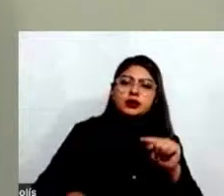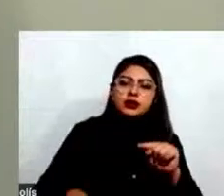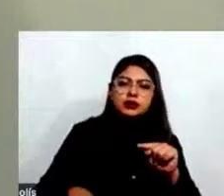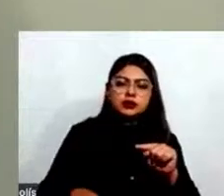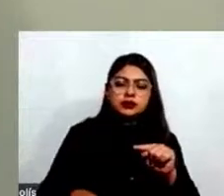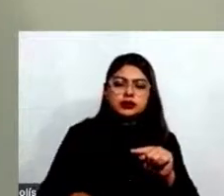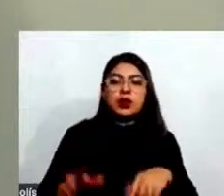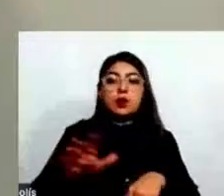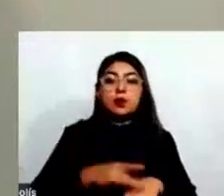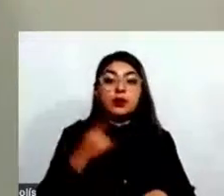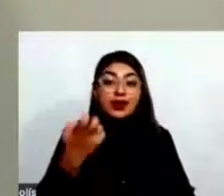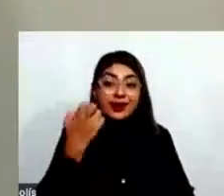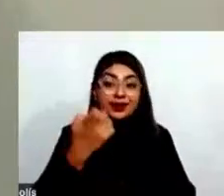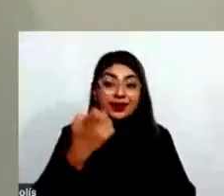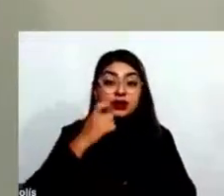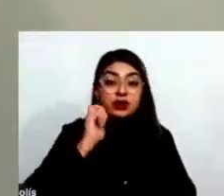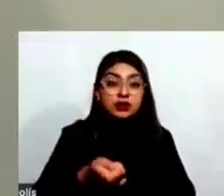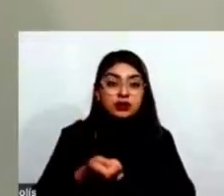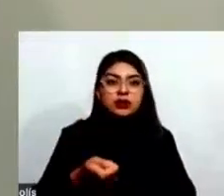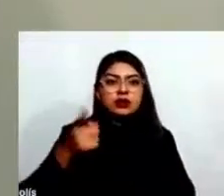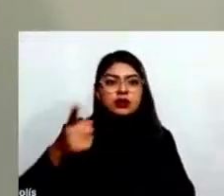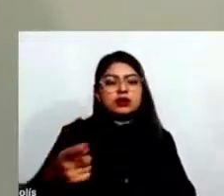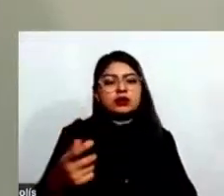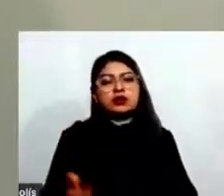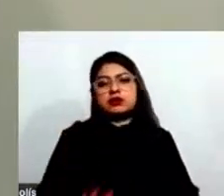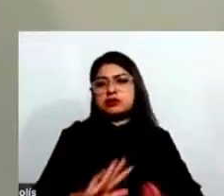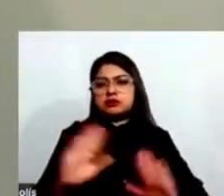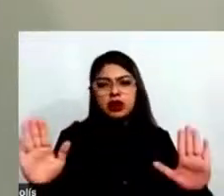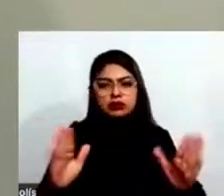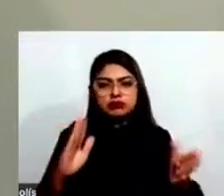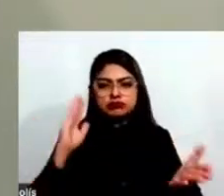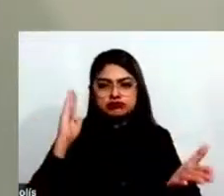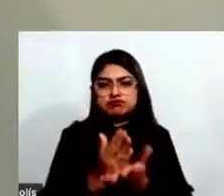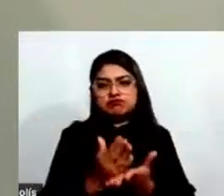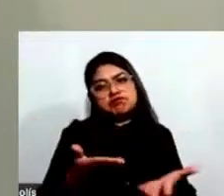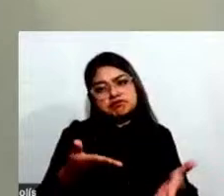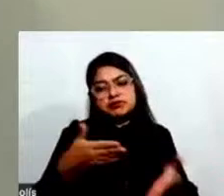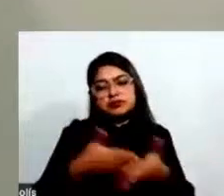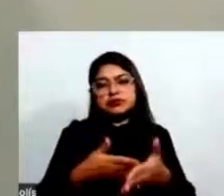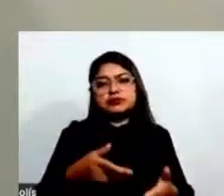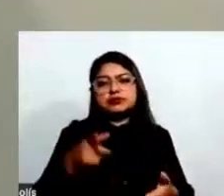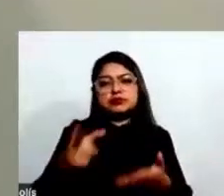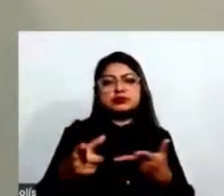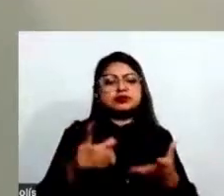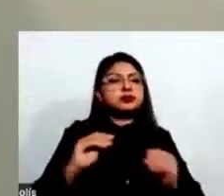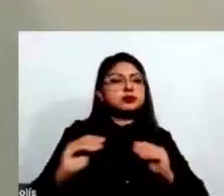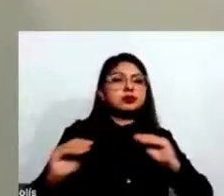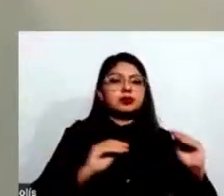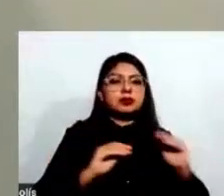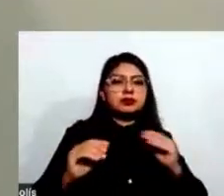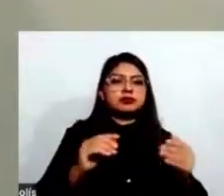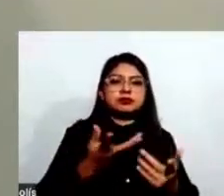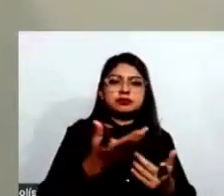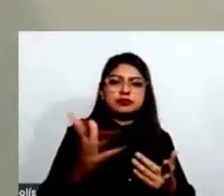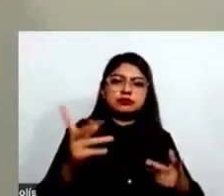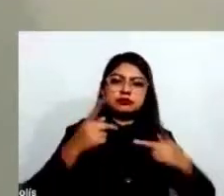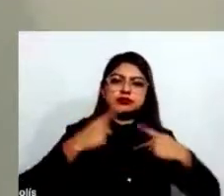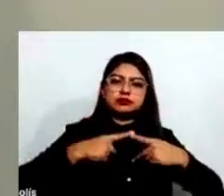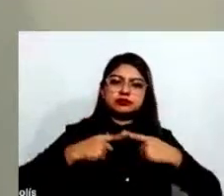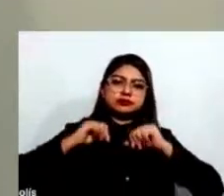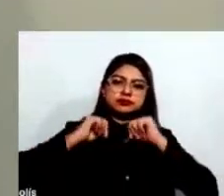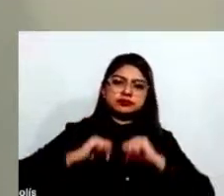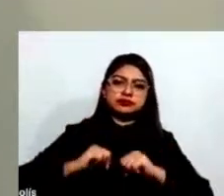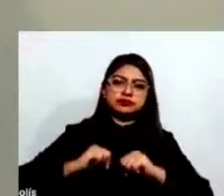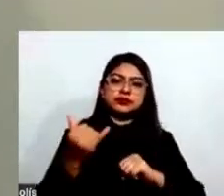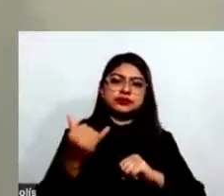contrario se frustraría la finalidad tanto de la inamovilidad de dichos funcionarios como de los requisitos para